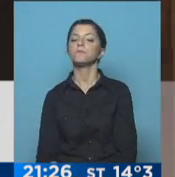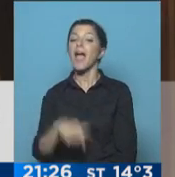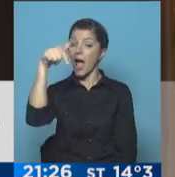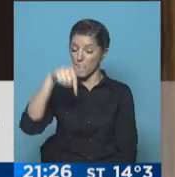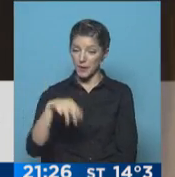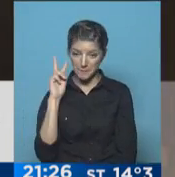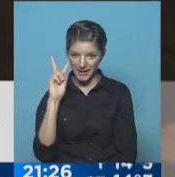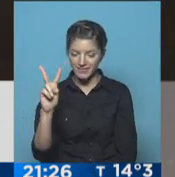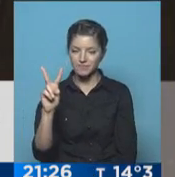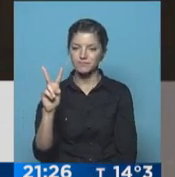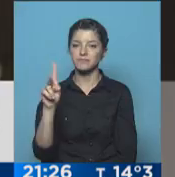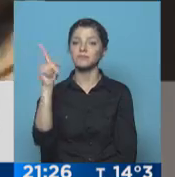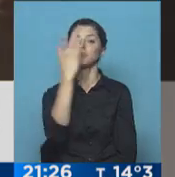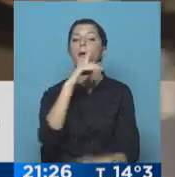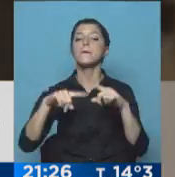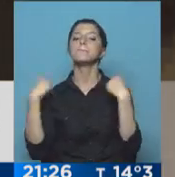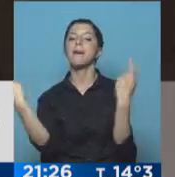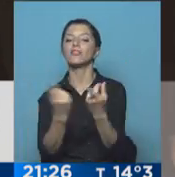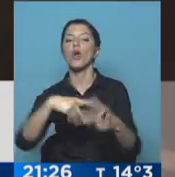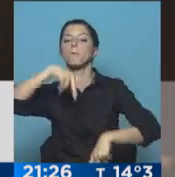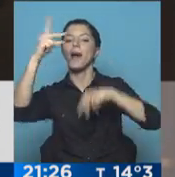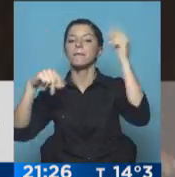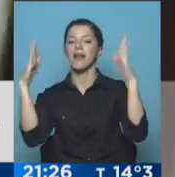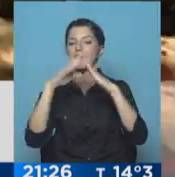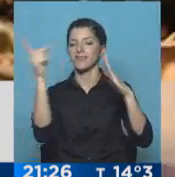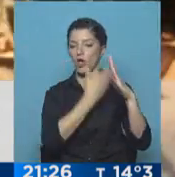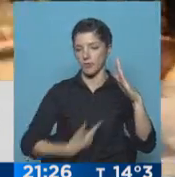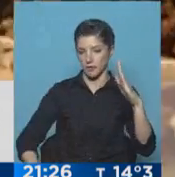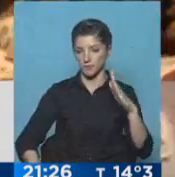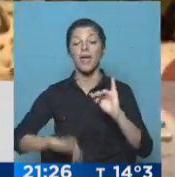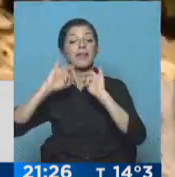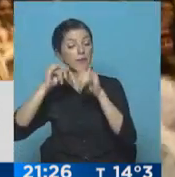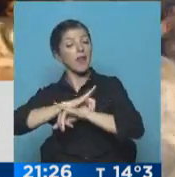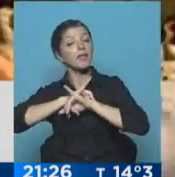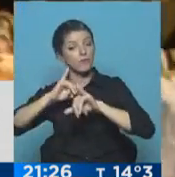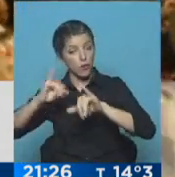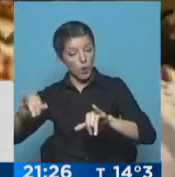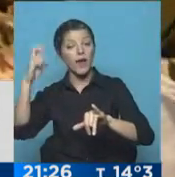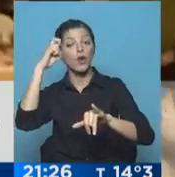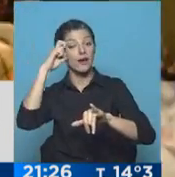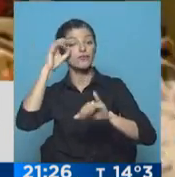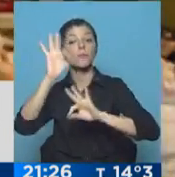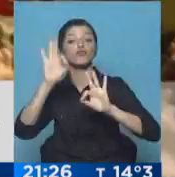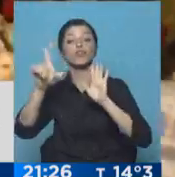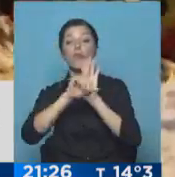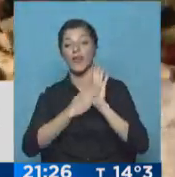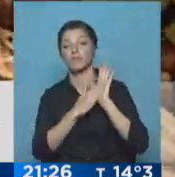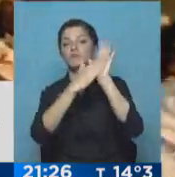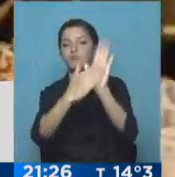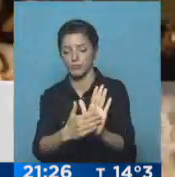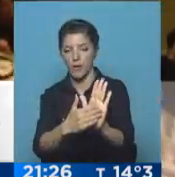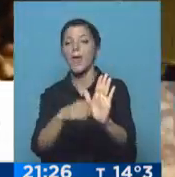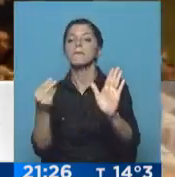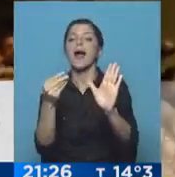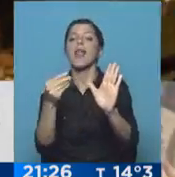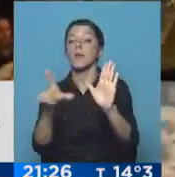ahora, entonces, en el patio de las Palmeras de la Casa de Gobierno. Y además anunció el envío al Congreso de un proyecto de ley para la conformación